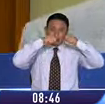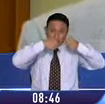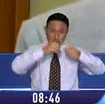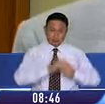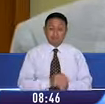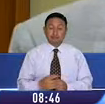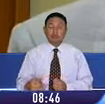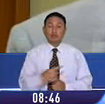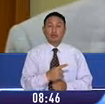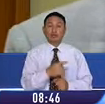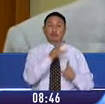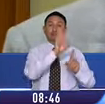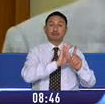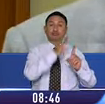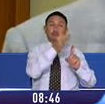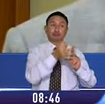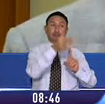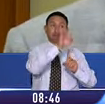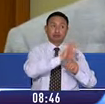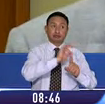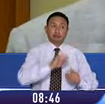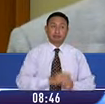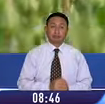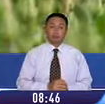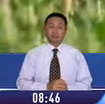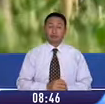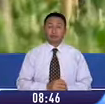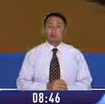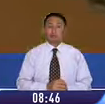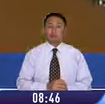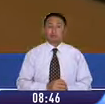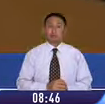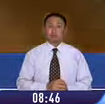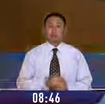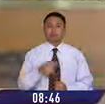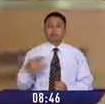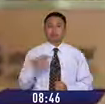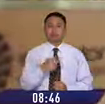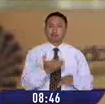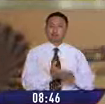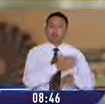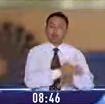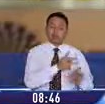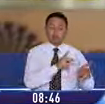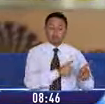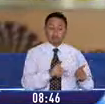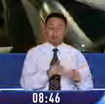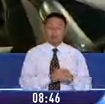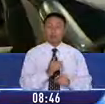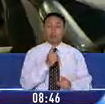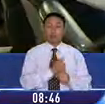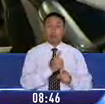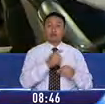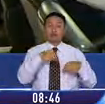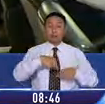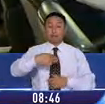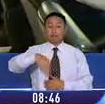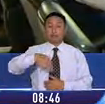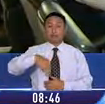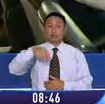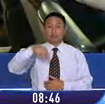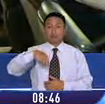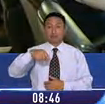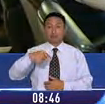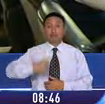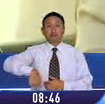los cultivos bananeros en las zonas que son inundables. Lo ideal es prepararse. Por ello, este miércoles desarrollaron